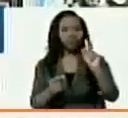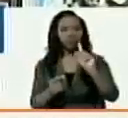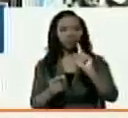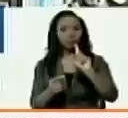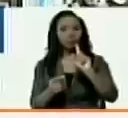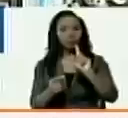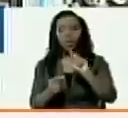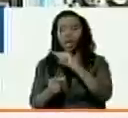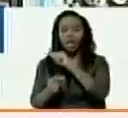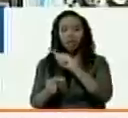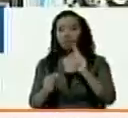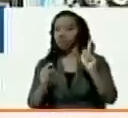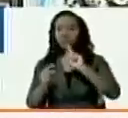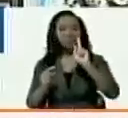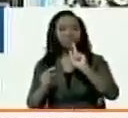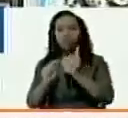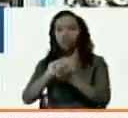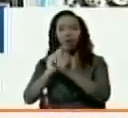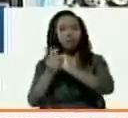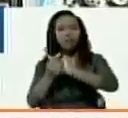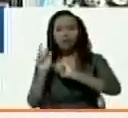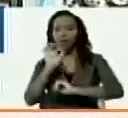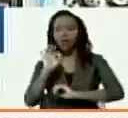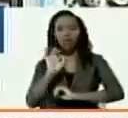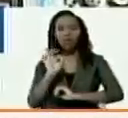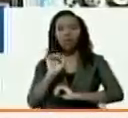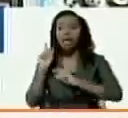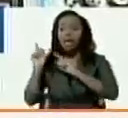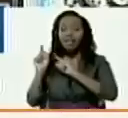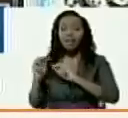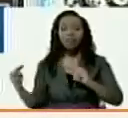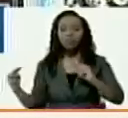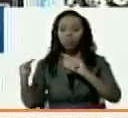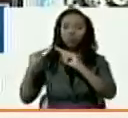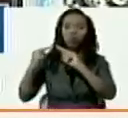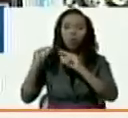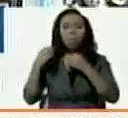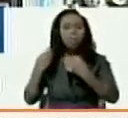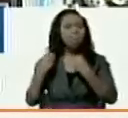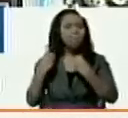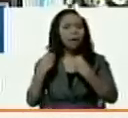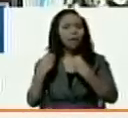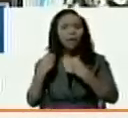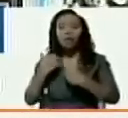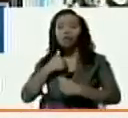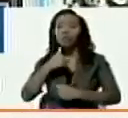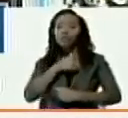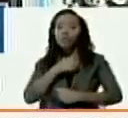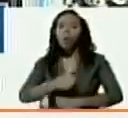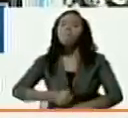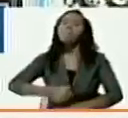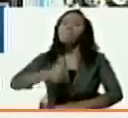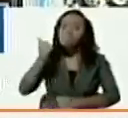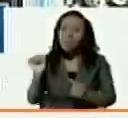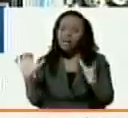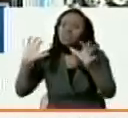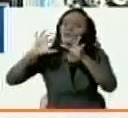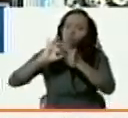Perdóneme, pero no van a cambiar. Y estos encuentros tienen que servir, mire, para hacernos a nosotros más unidos cada